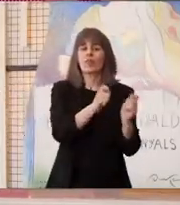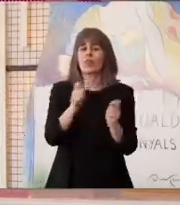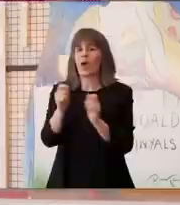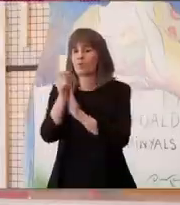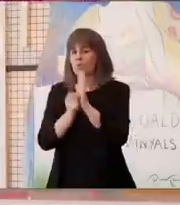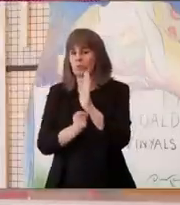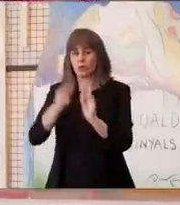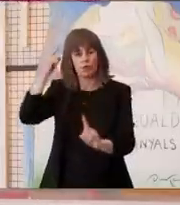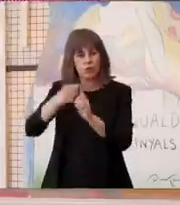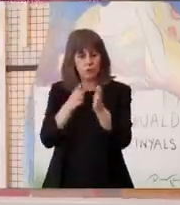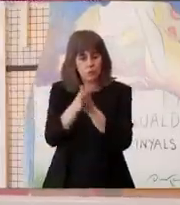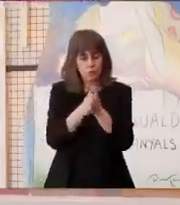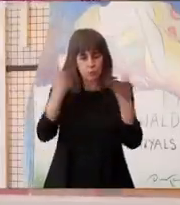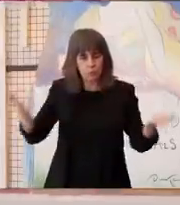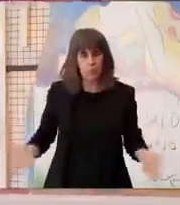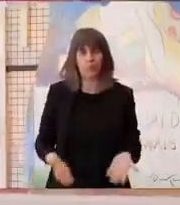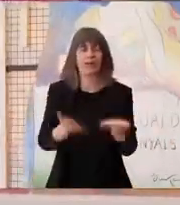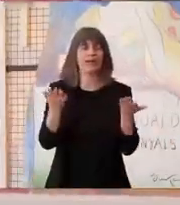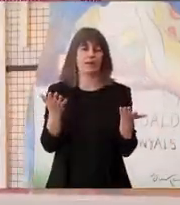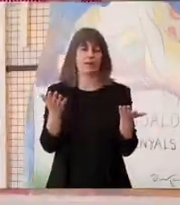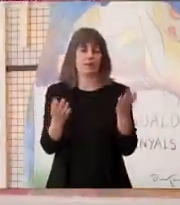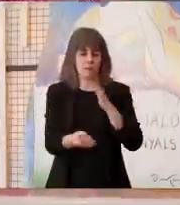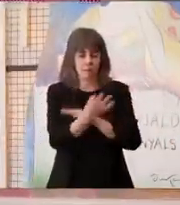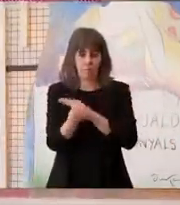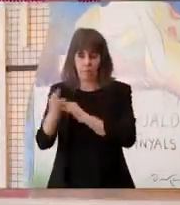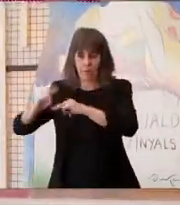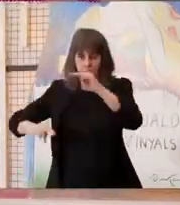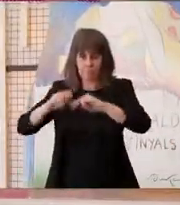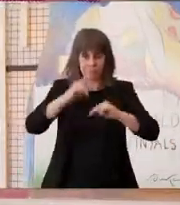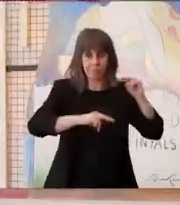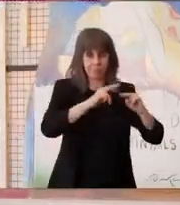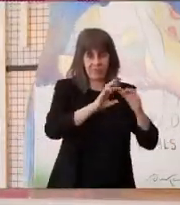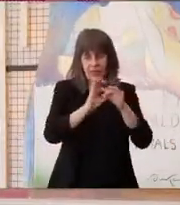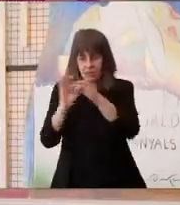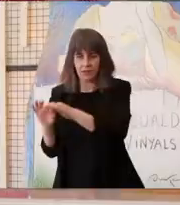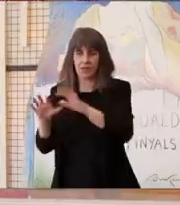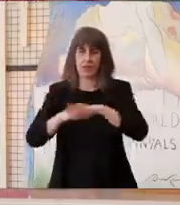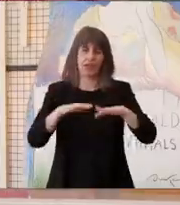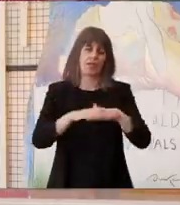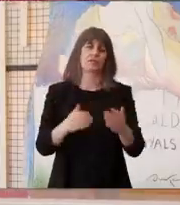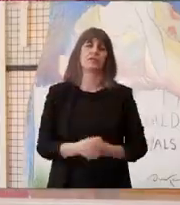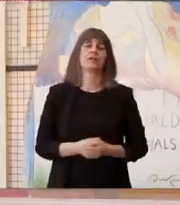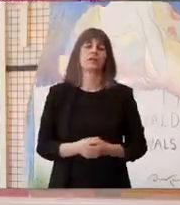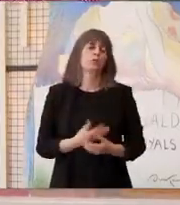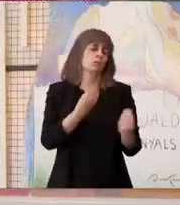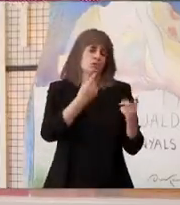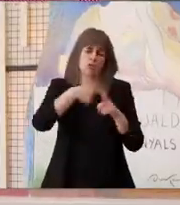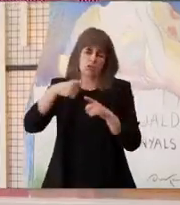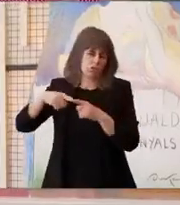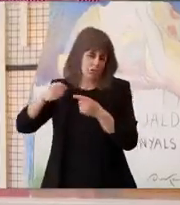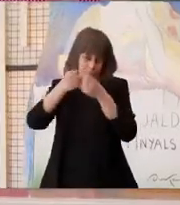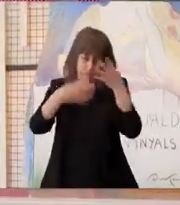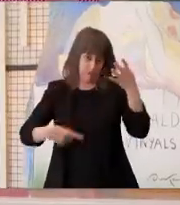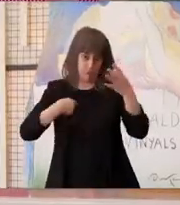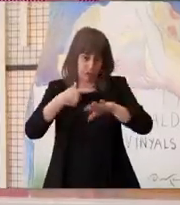suceda para promover que eso suceda para que se creen también esas redes no y muchas más cosas que claro se me